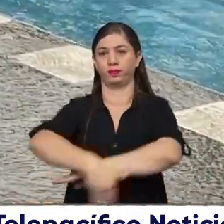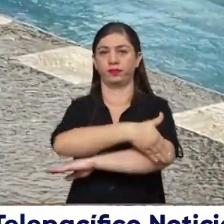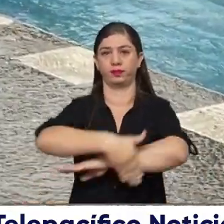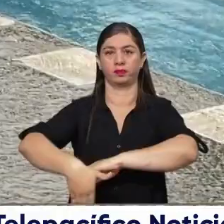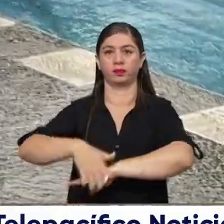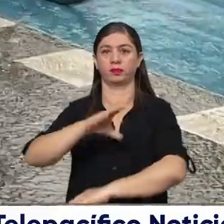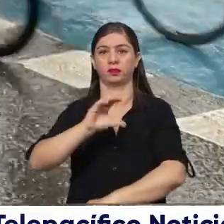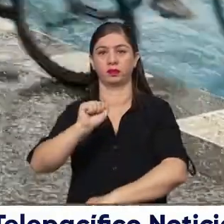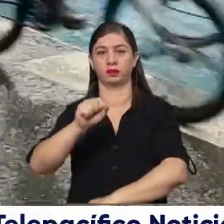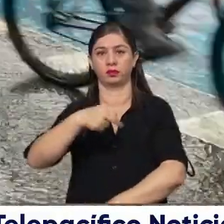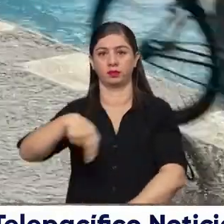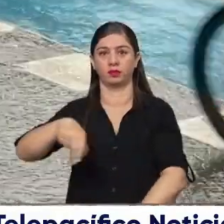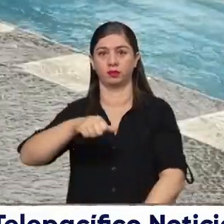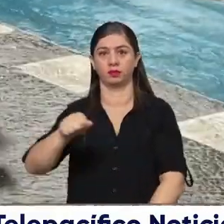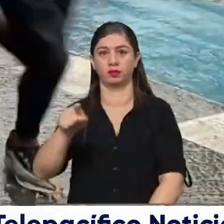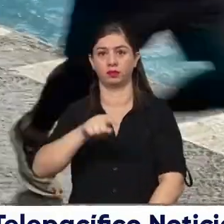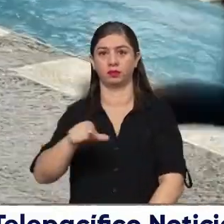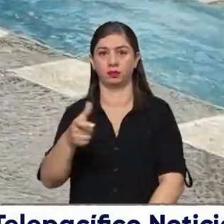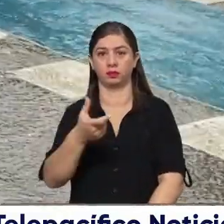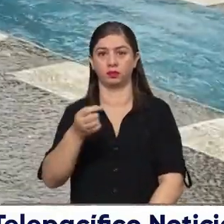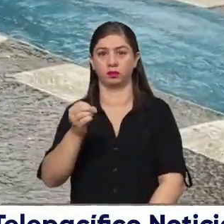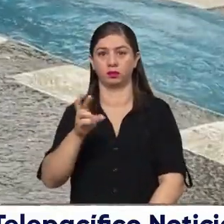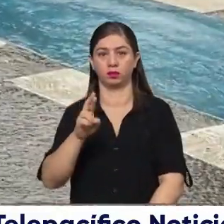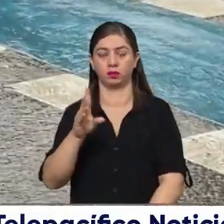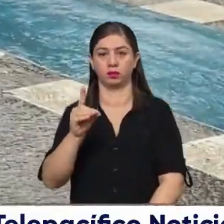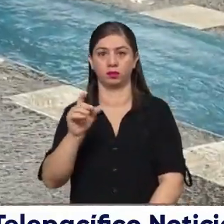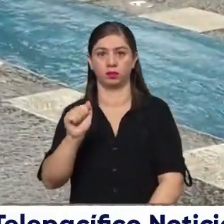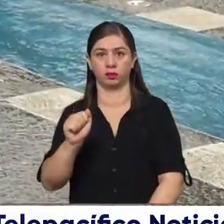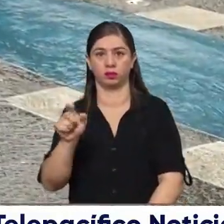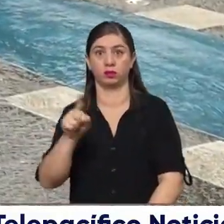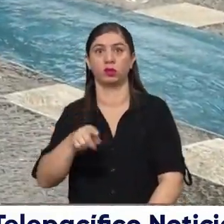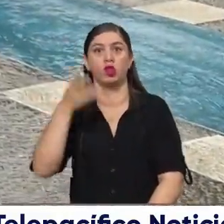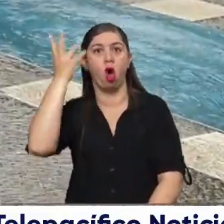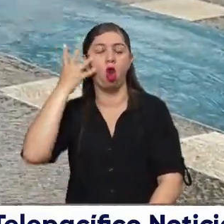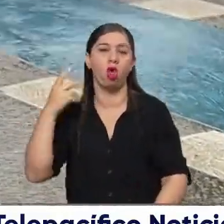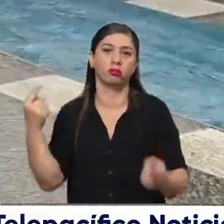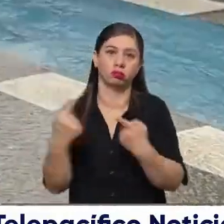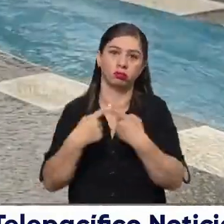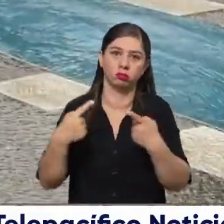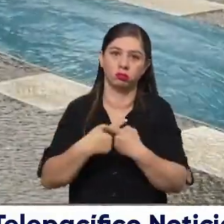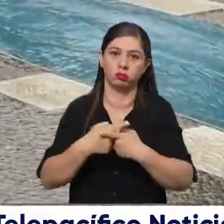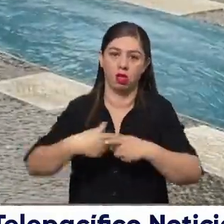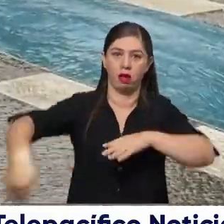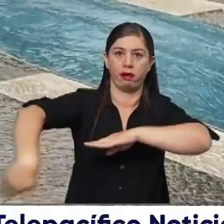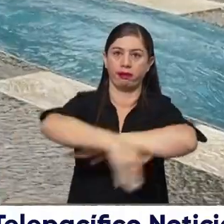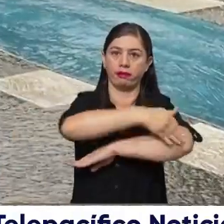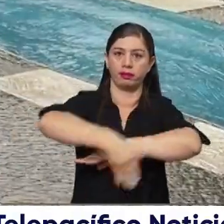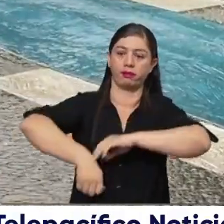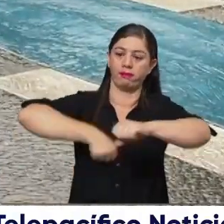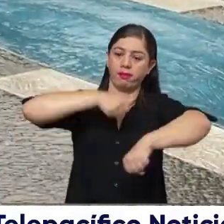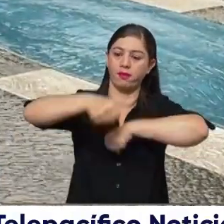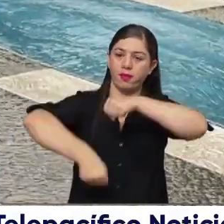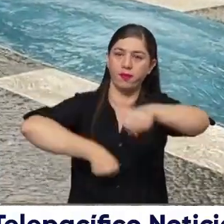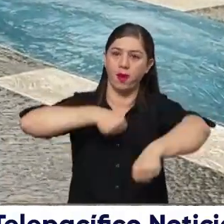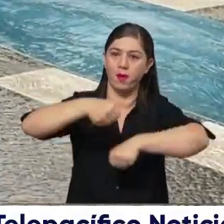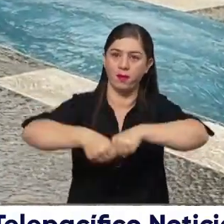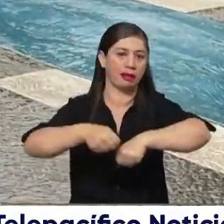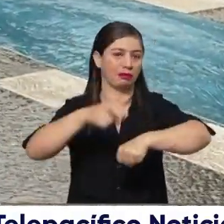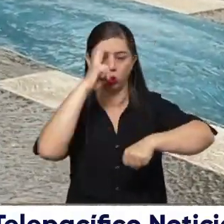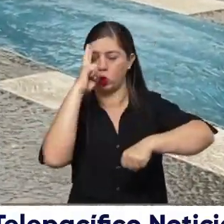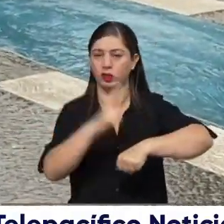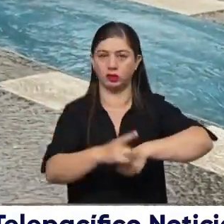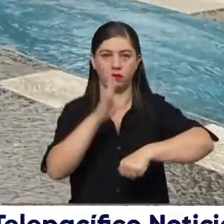hechos de violencia por parte de motociclistas frente a los usuarios del carril exclusivo de los bicicletas